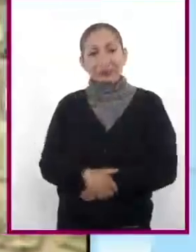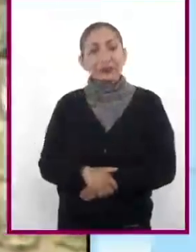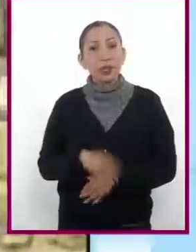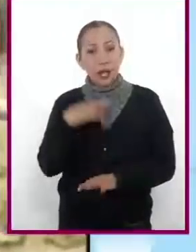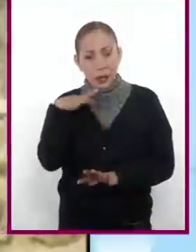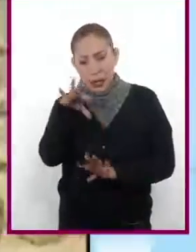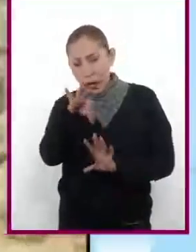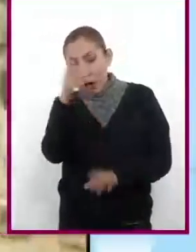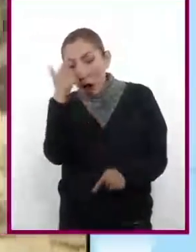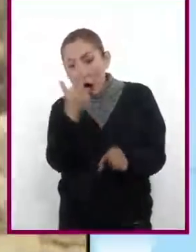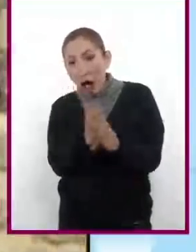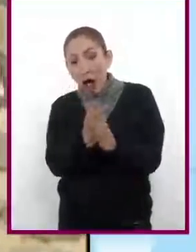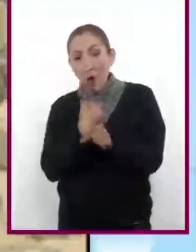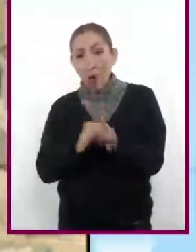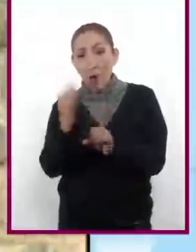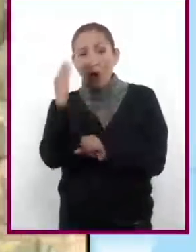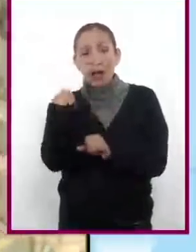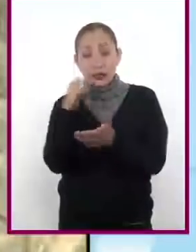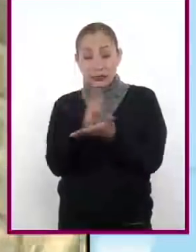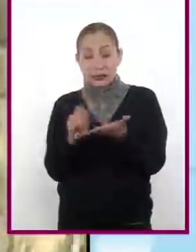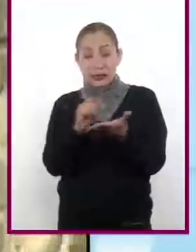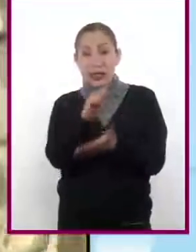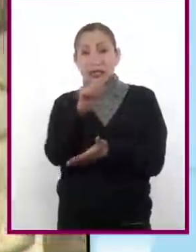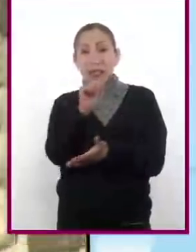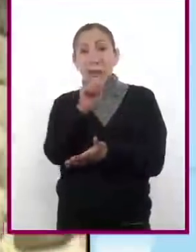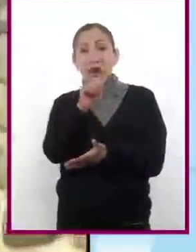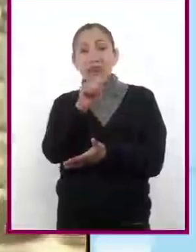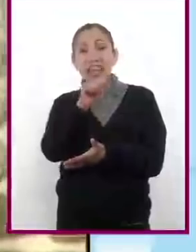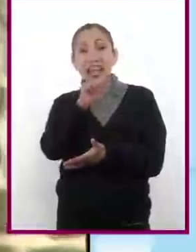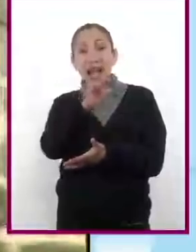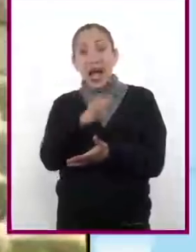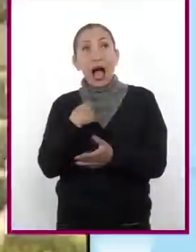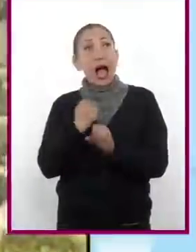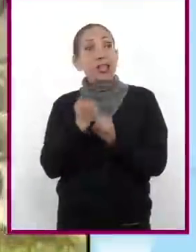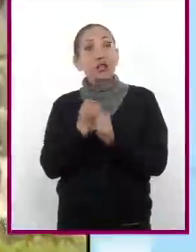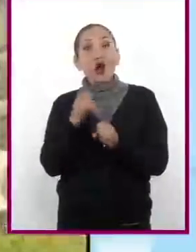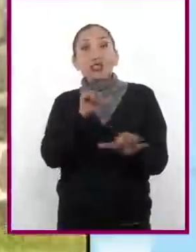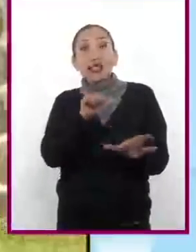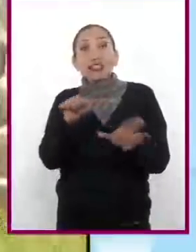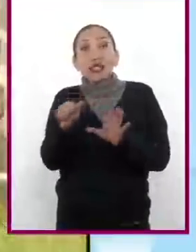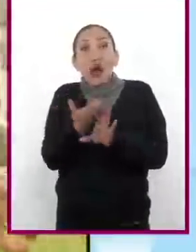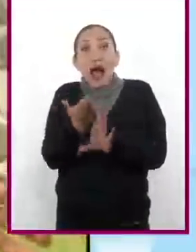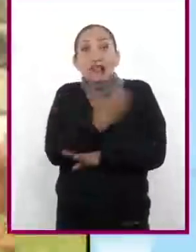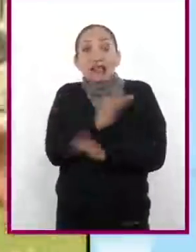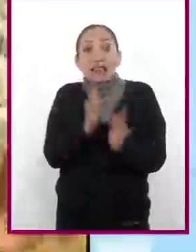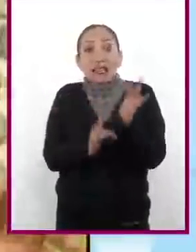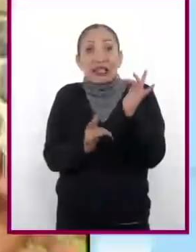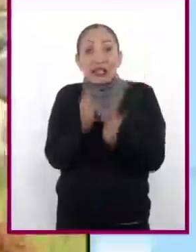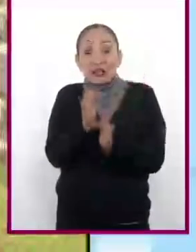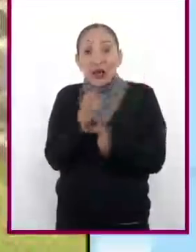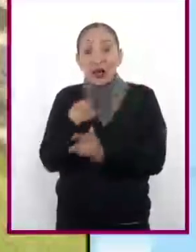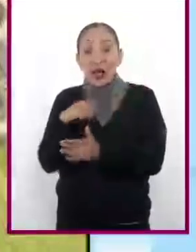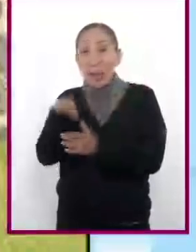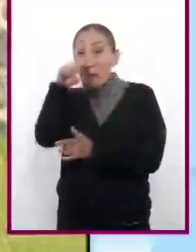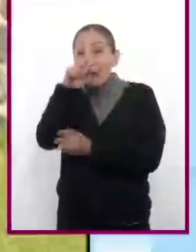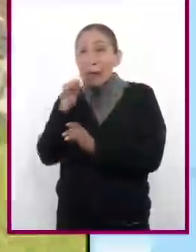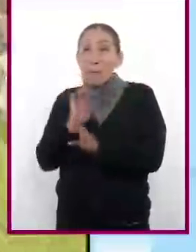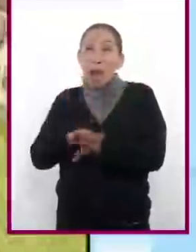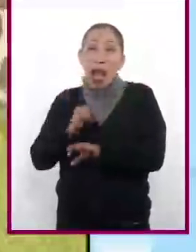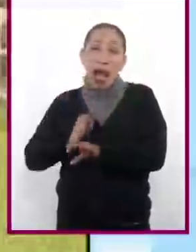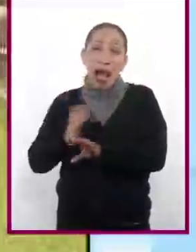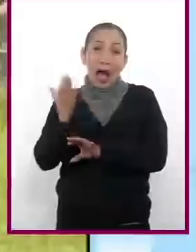Los hallazgos más antiguos de la escritura zapoteca datan del año 600 antes de nuestra era, en tanto que la escritura maya más